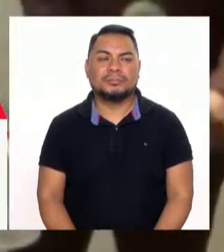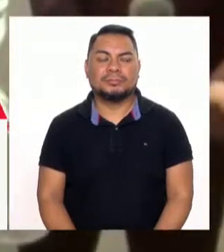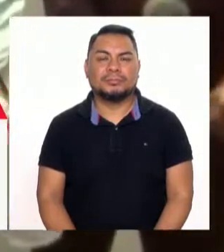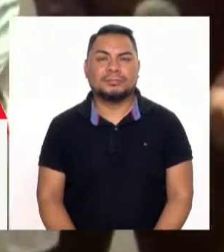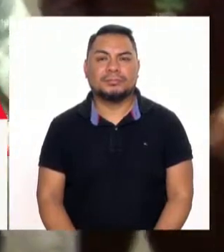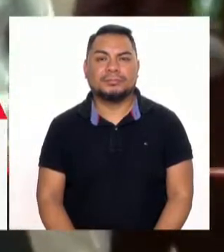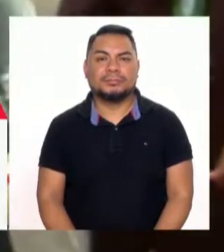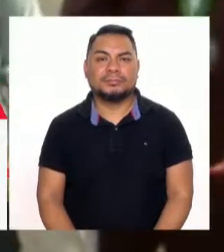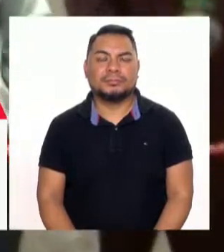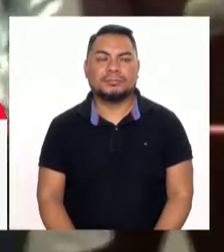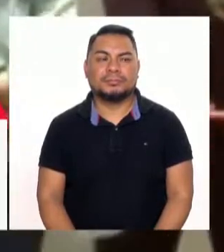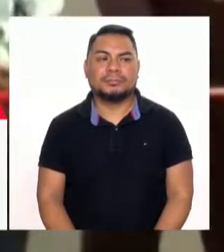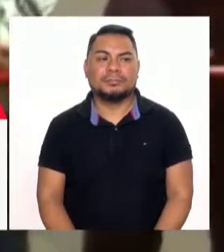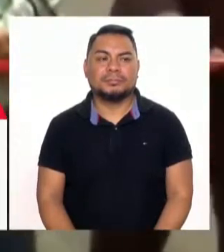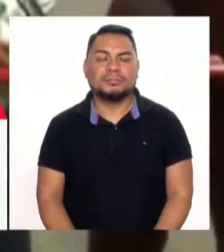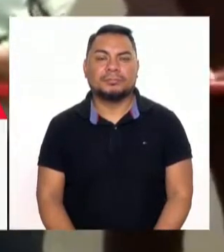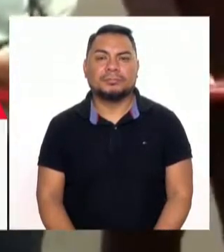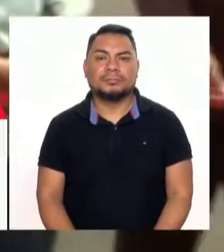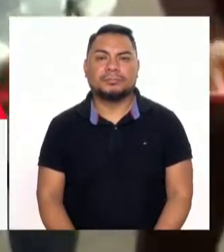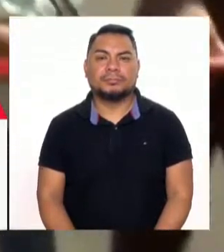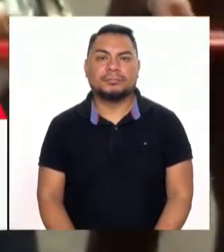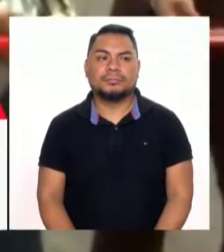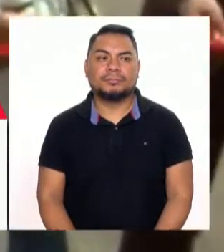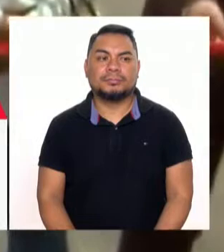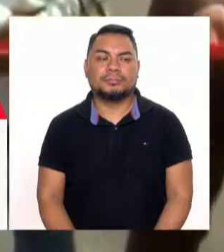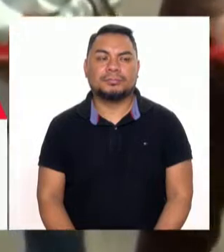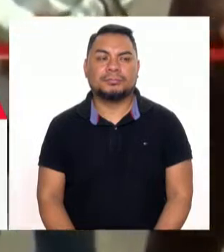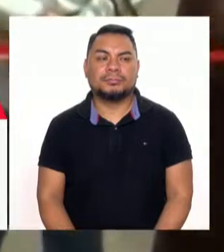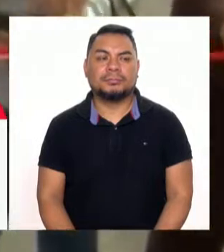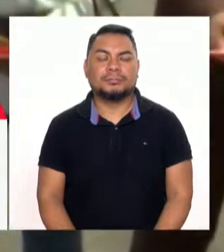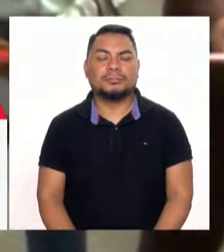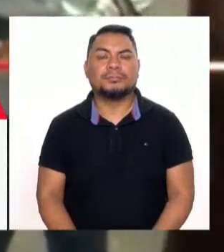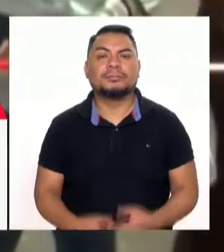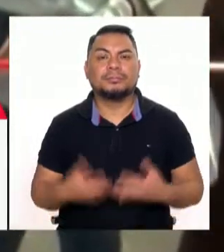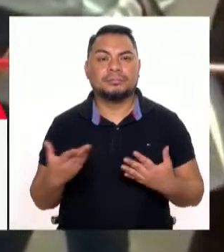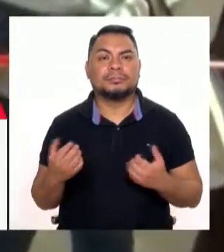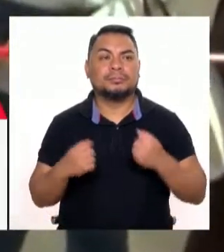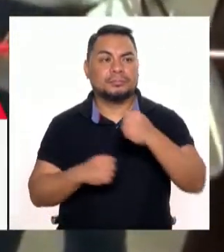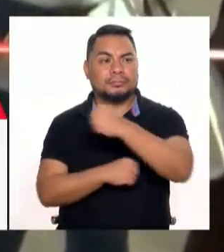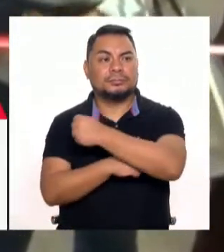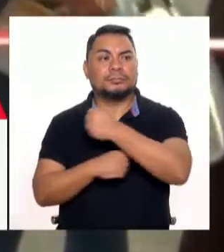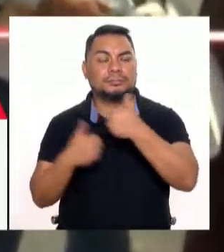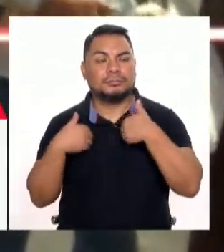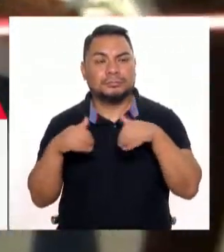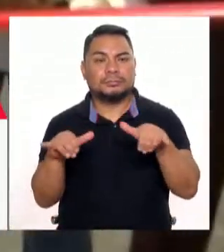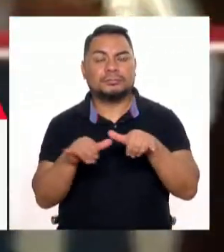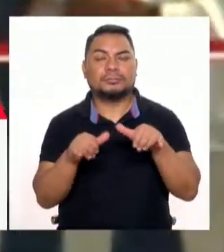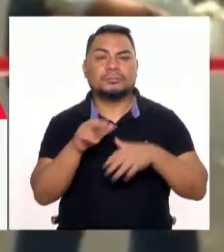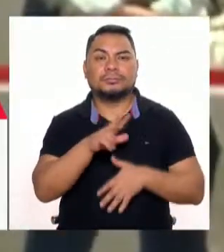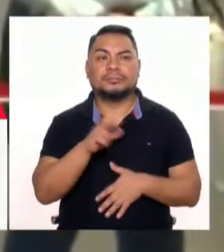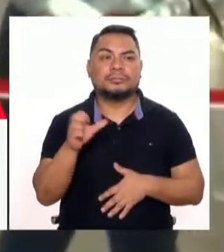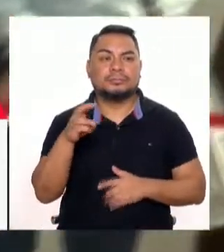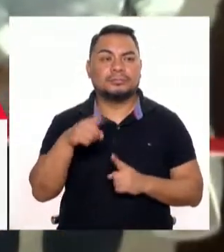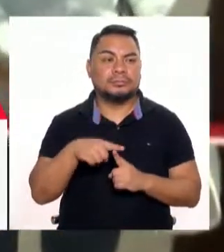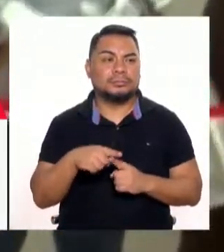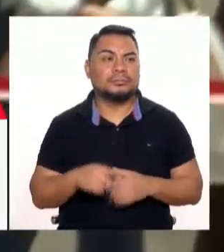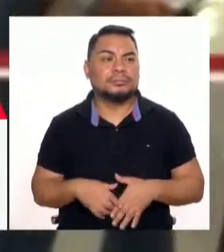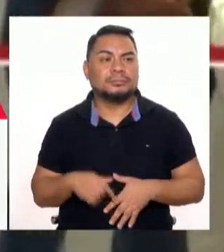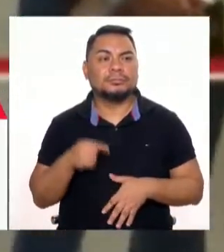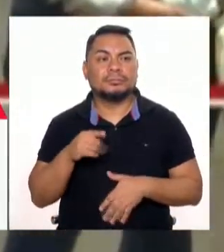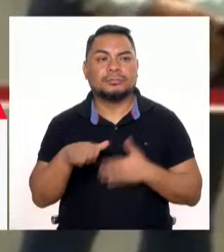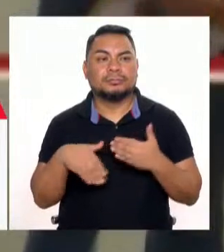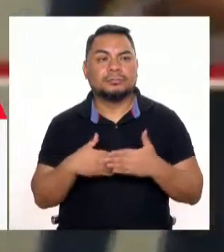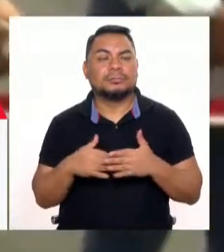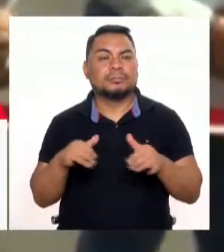los pobladores de soles el puente tiene una longitud de 300 metros con una